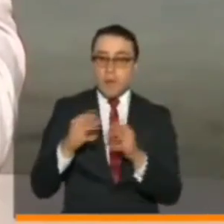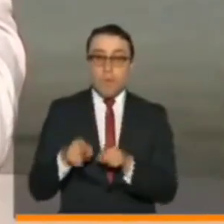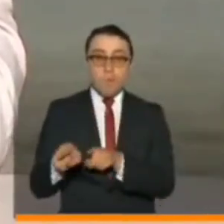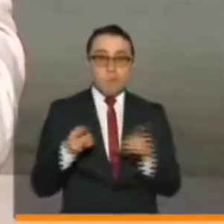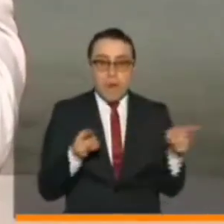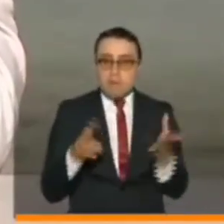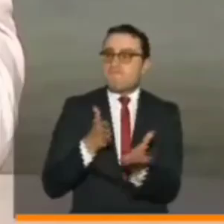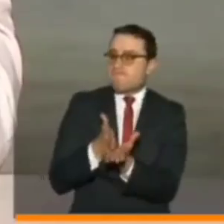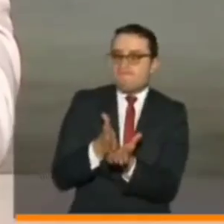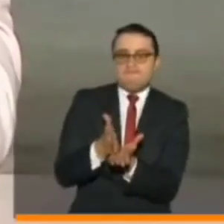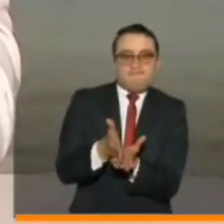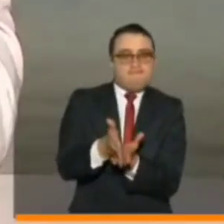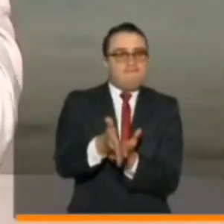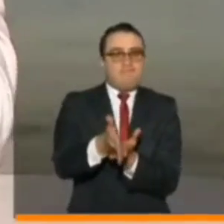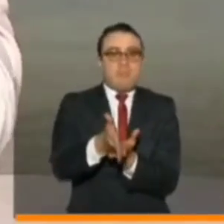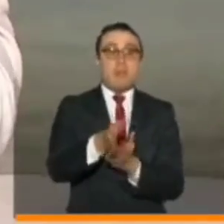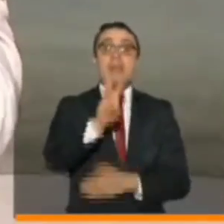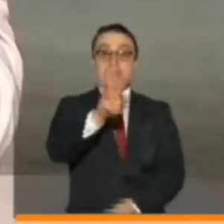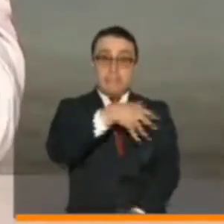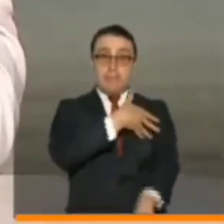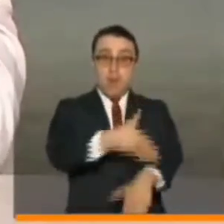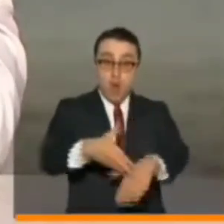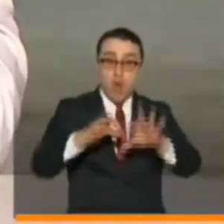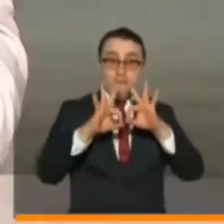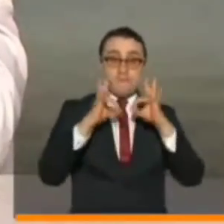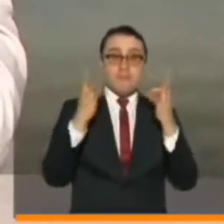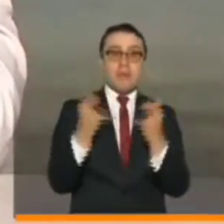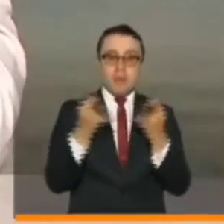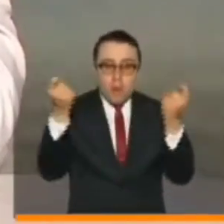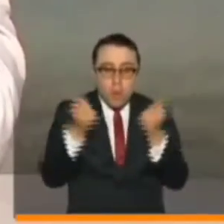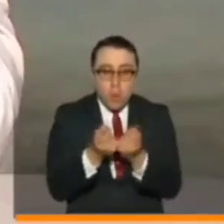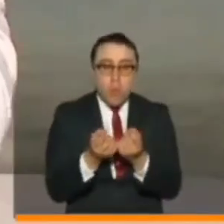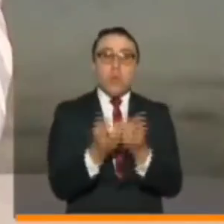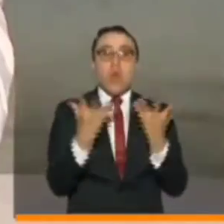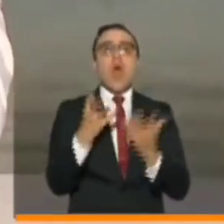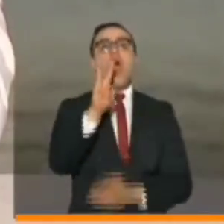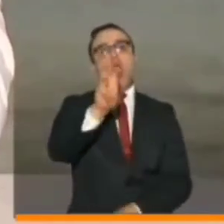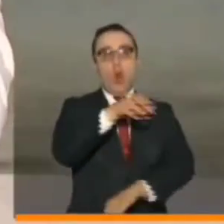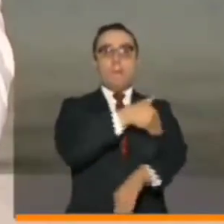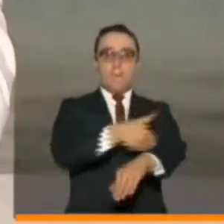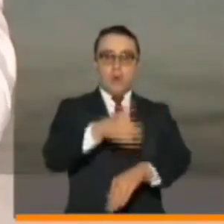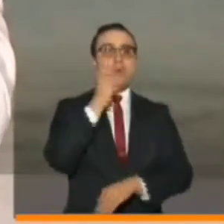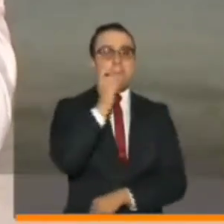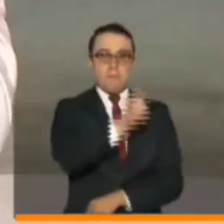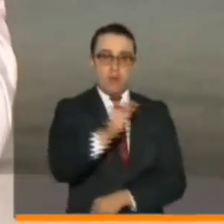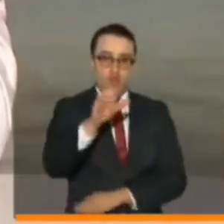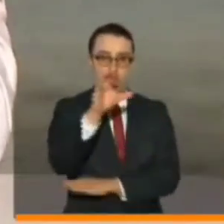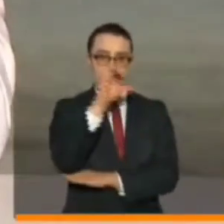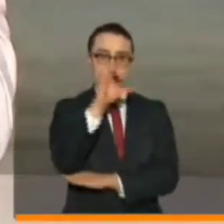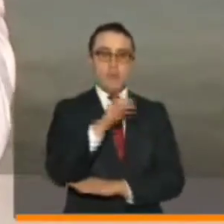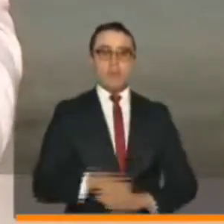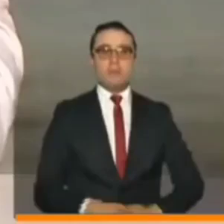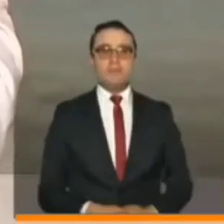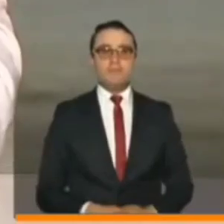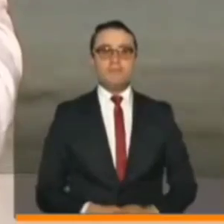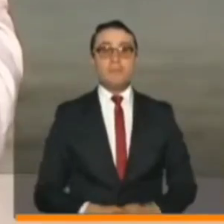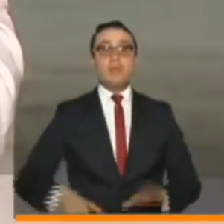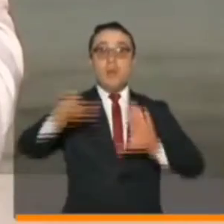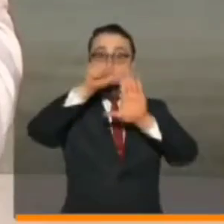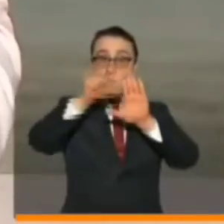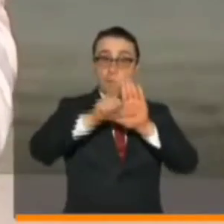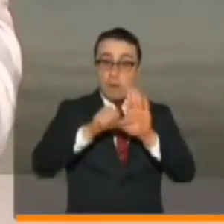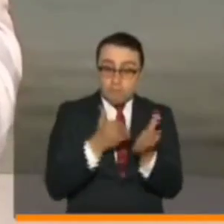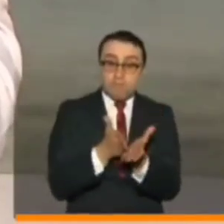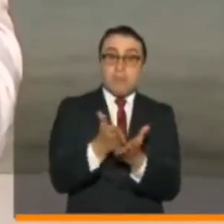activo. Está, cuando digo 3 millones de familias, perdón, cerca de 8 millones de colombianos. Ese programa está vigente hasta el mes de